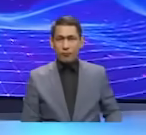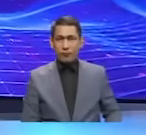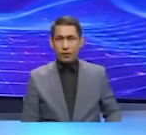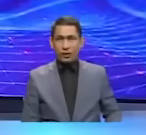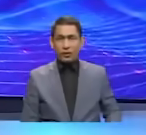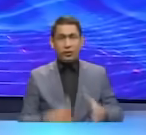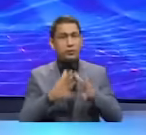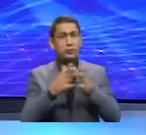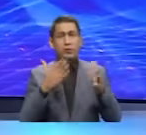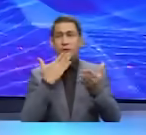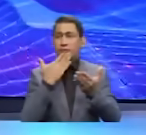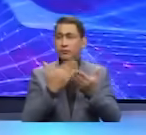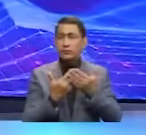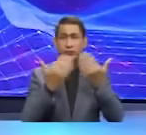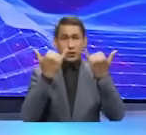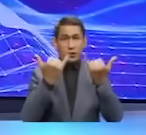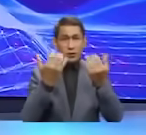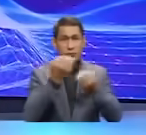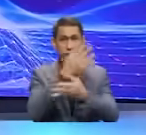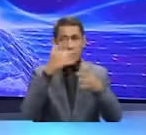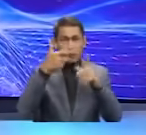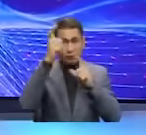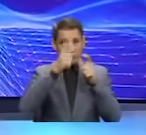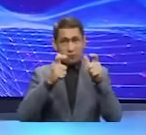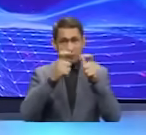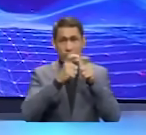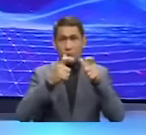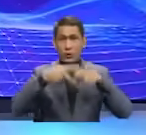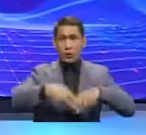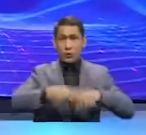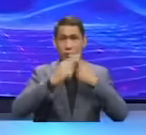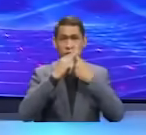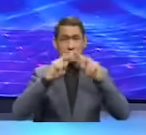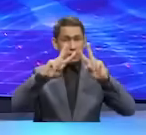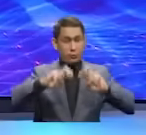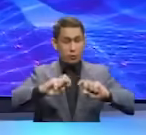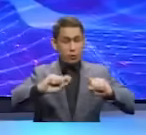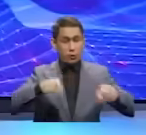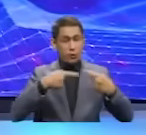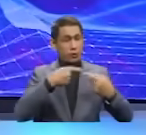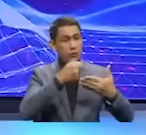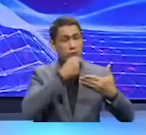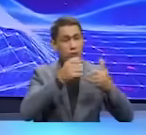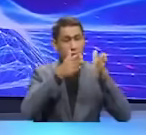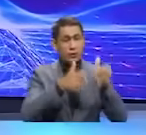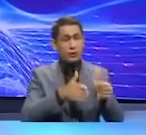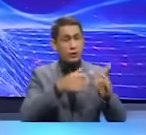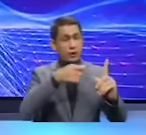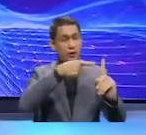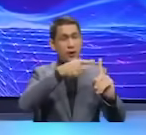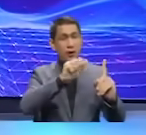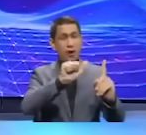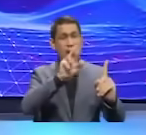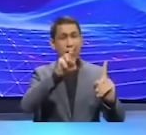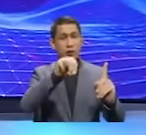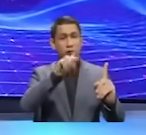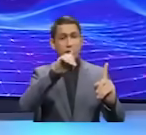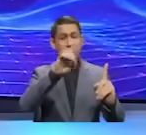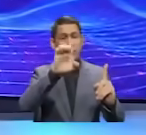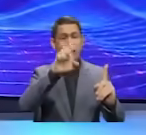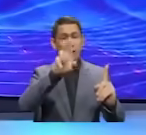Muchísimas gracias, Cristian, y les contamos que la Fiscalía inició investigación contra el periodista Anderson Boscán por presuntos nexos